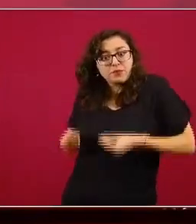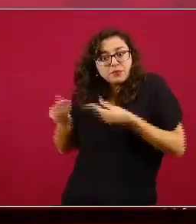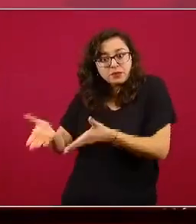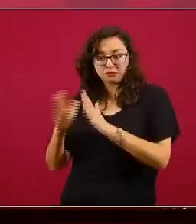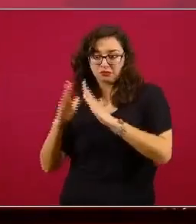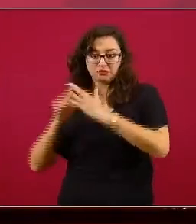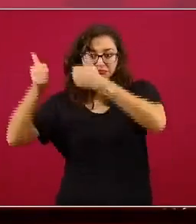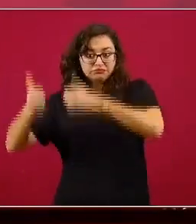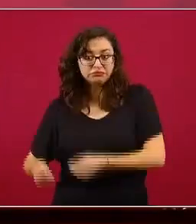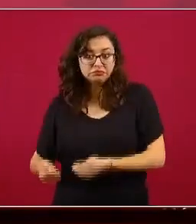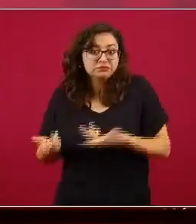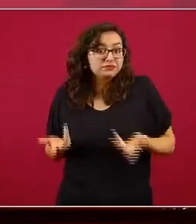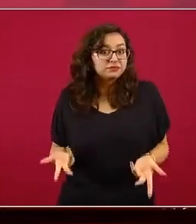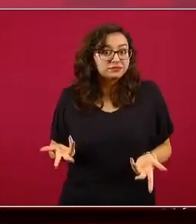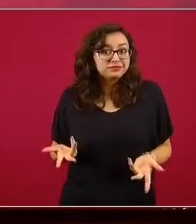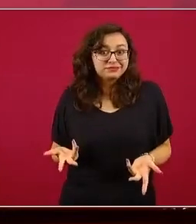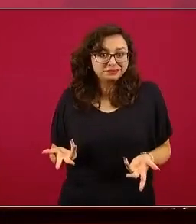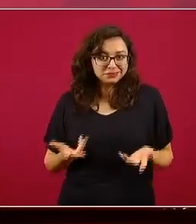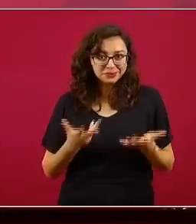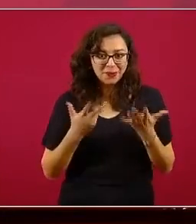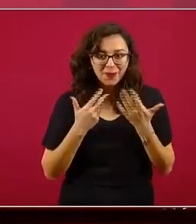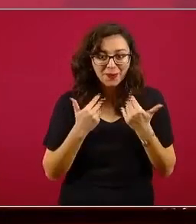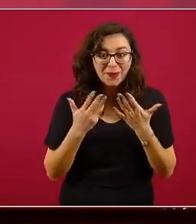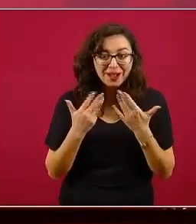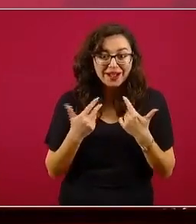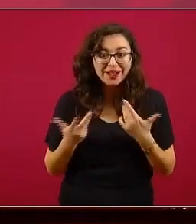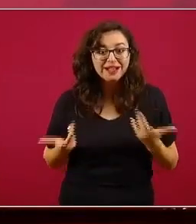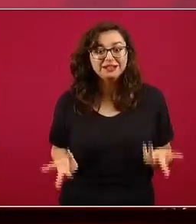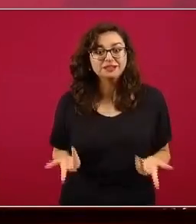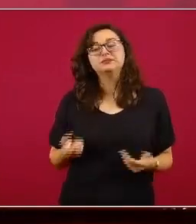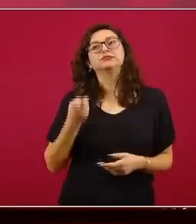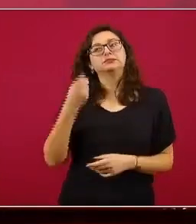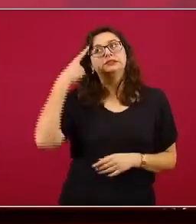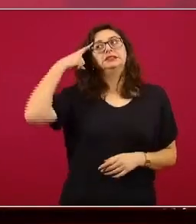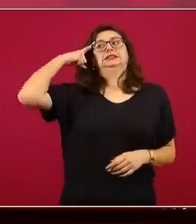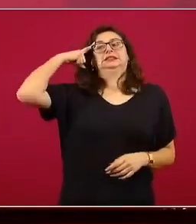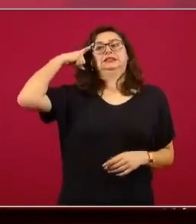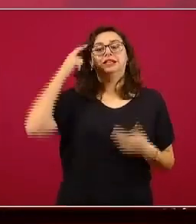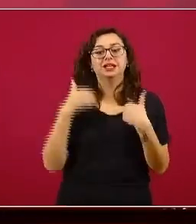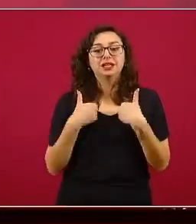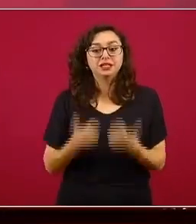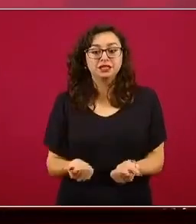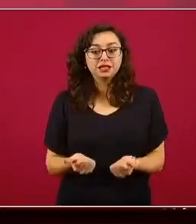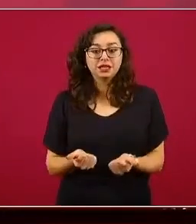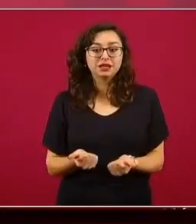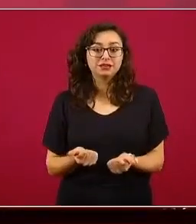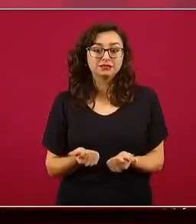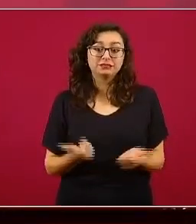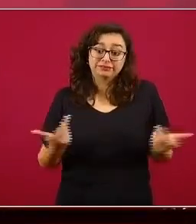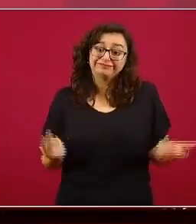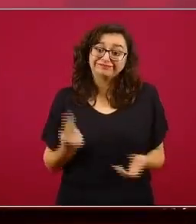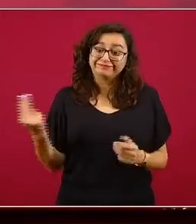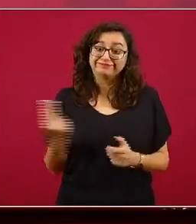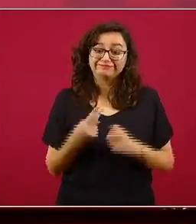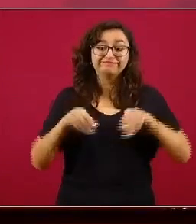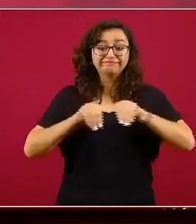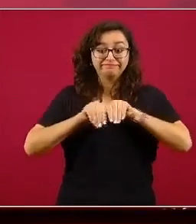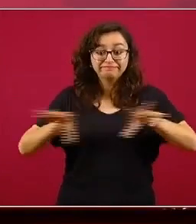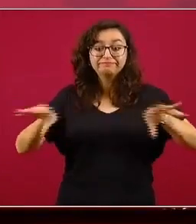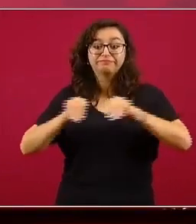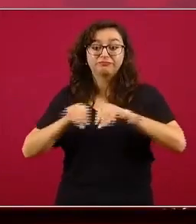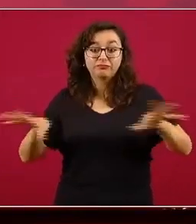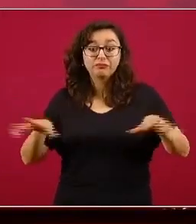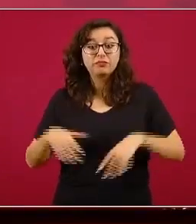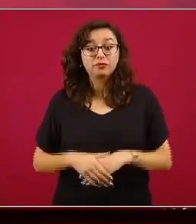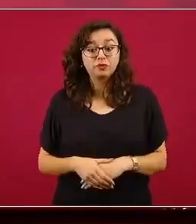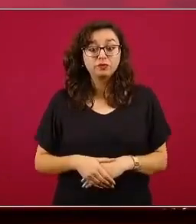conciencia pública. Y es un asunto de propagar consistentemente el mismo mensaje. Yo les agradezco que aquí